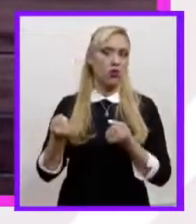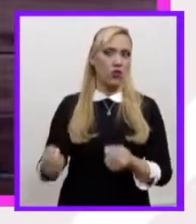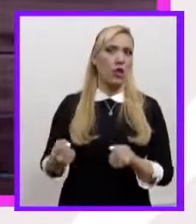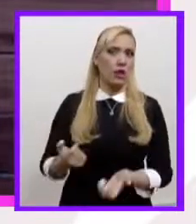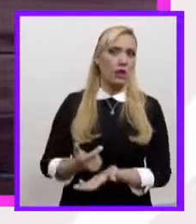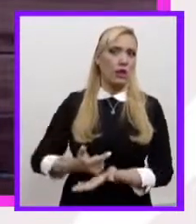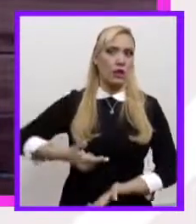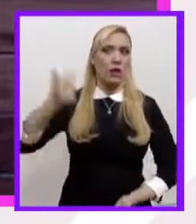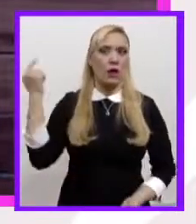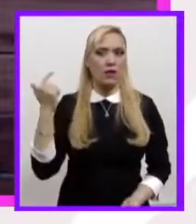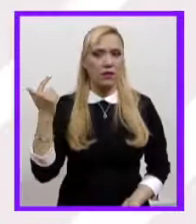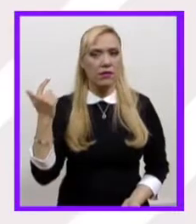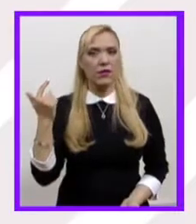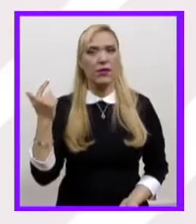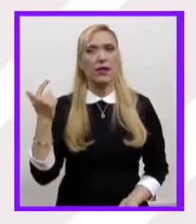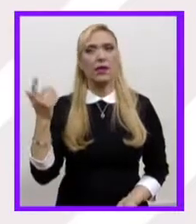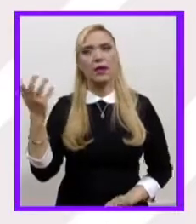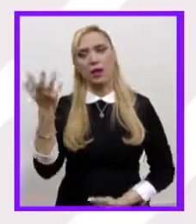a lo